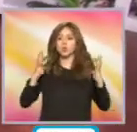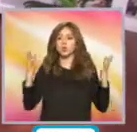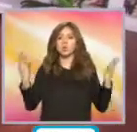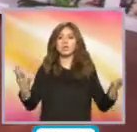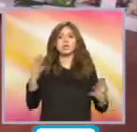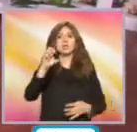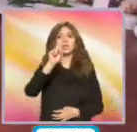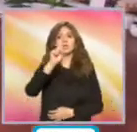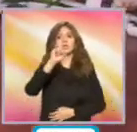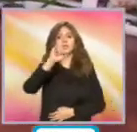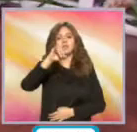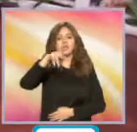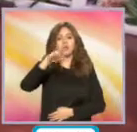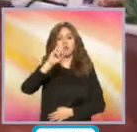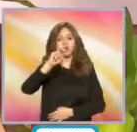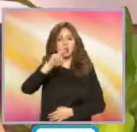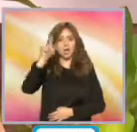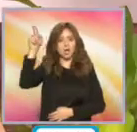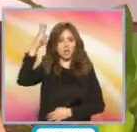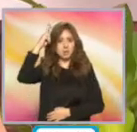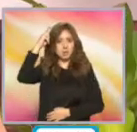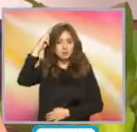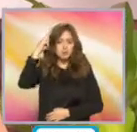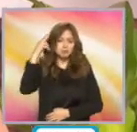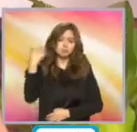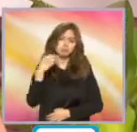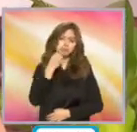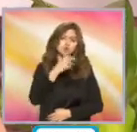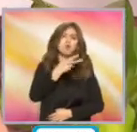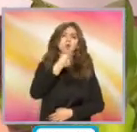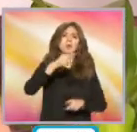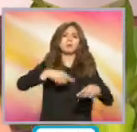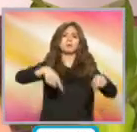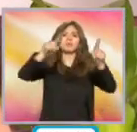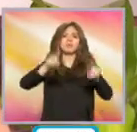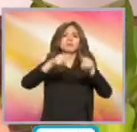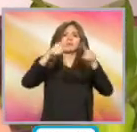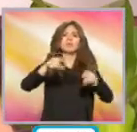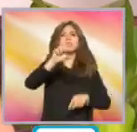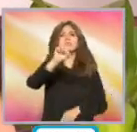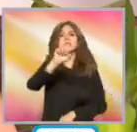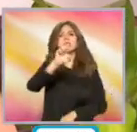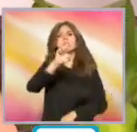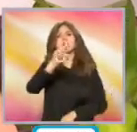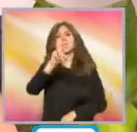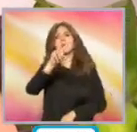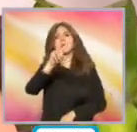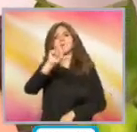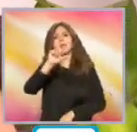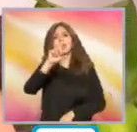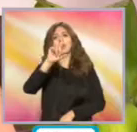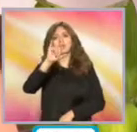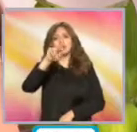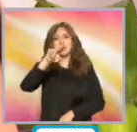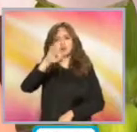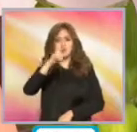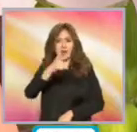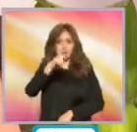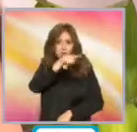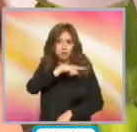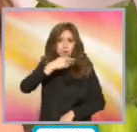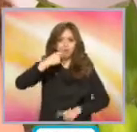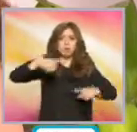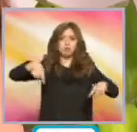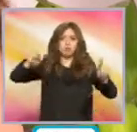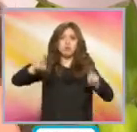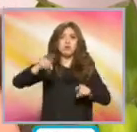Bellas Artes. maravilla. Qué maravilla esto. Dirigidos por Servadinic, Sí. el director de orquesta, y todo esto es